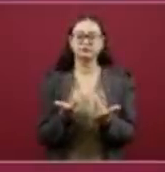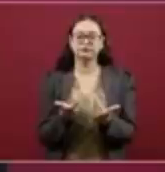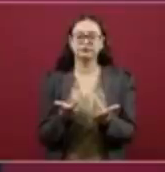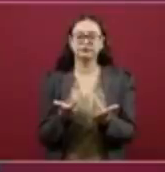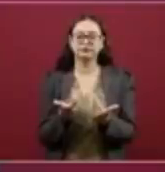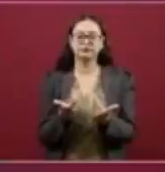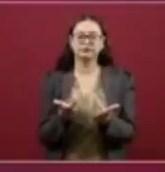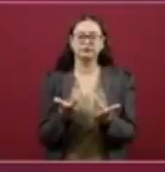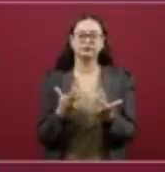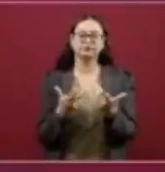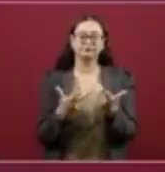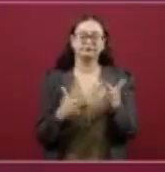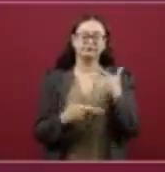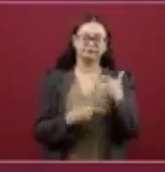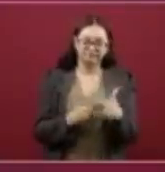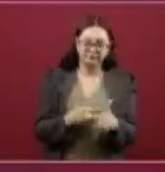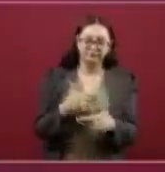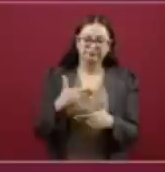se ve